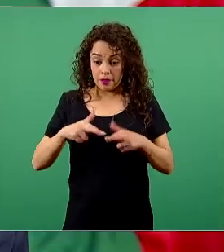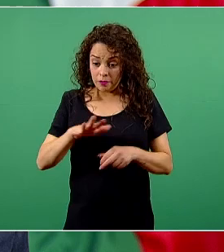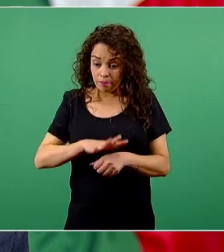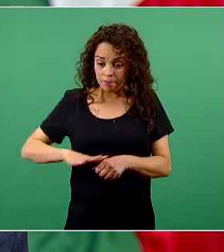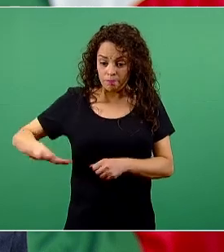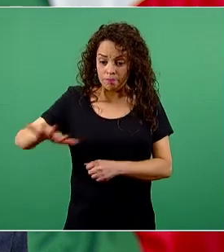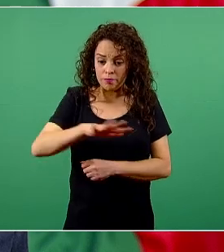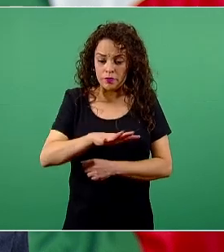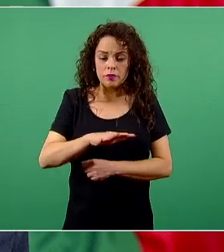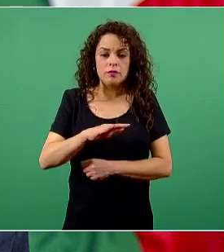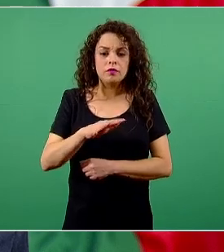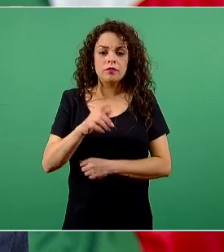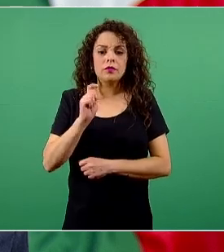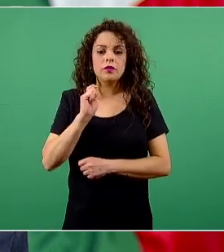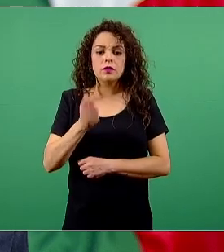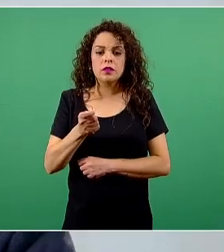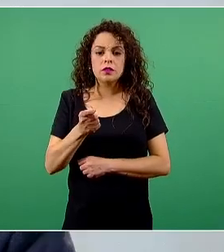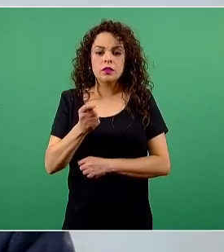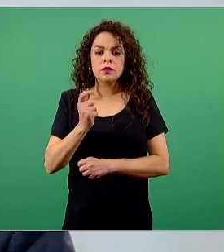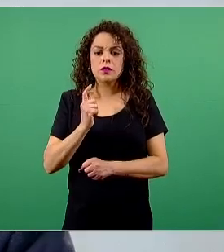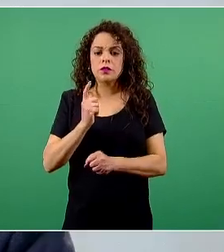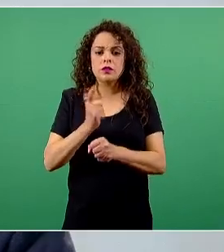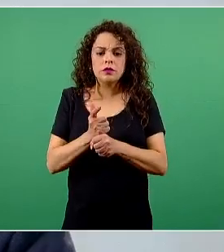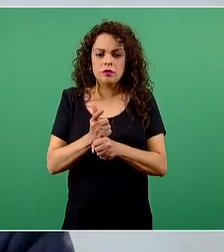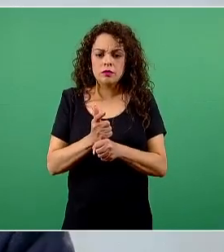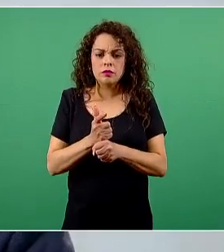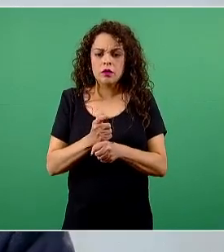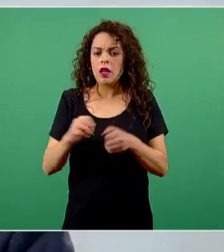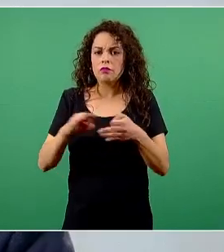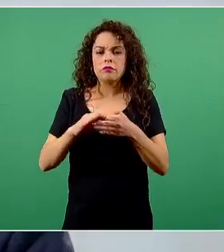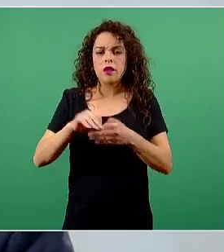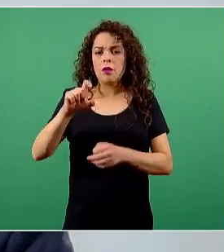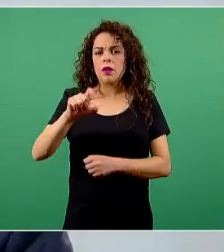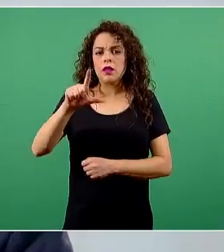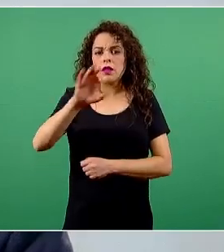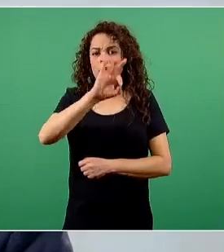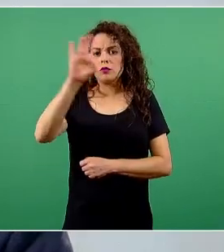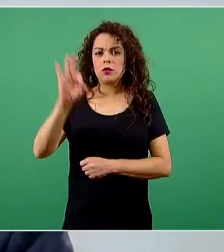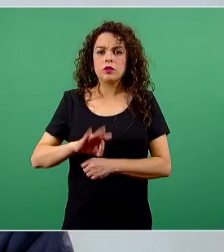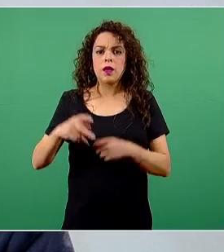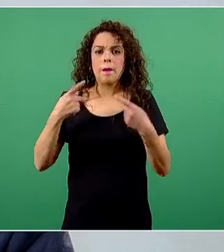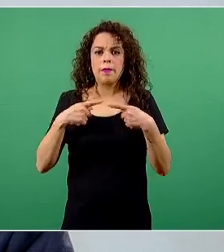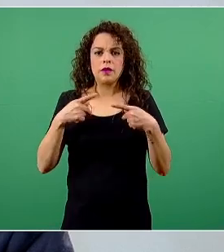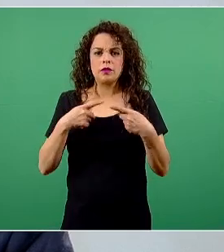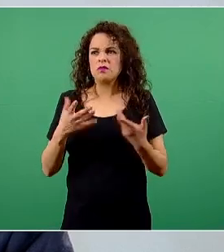encontramos una seroprevalencia cercana al 27%, si no mal recuerdo